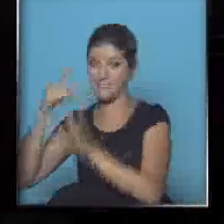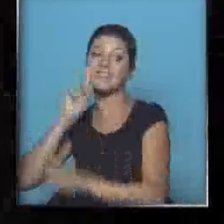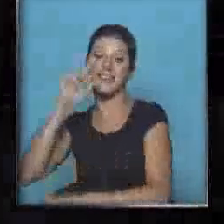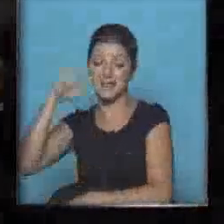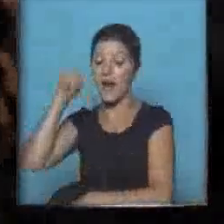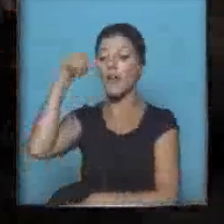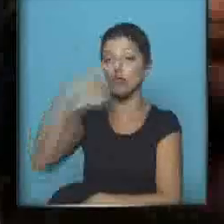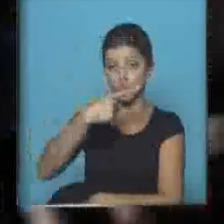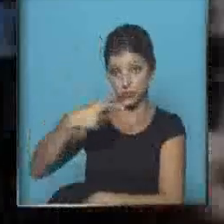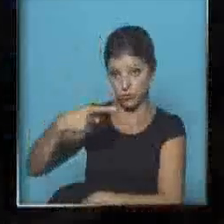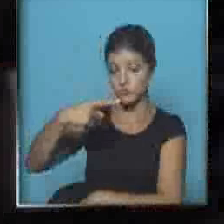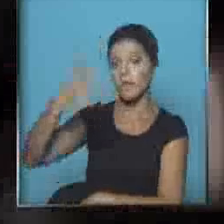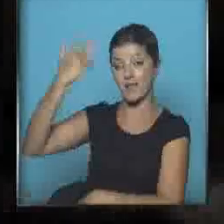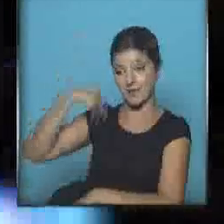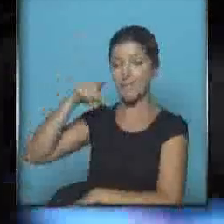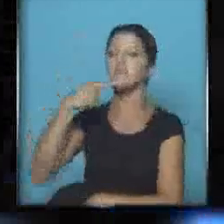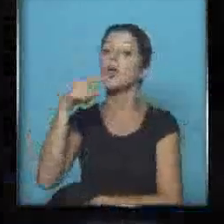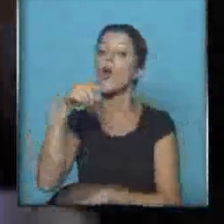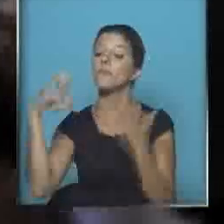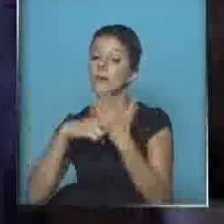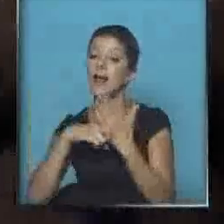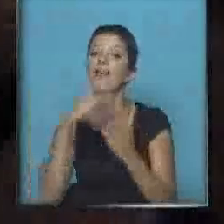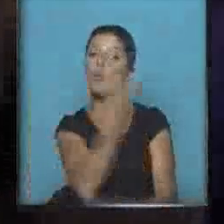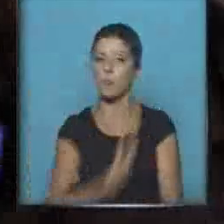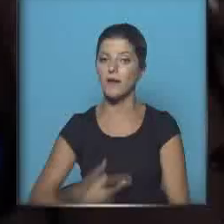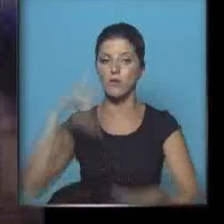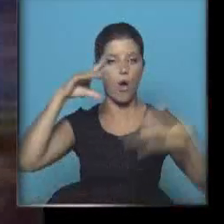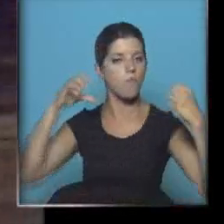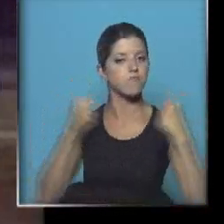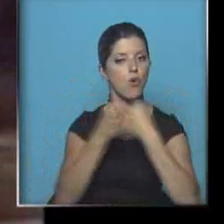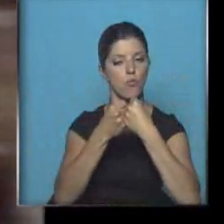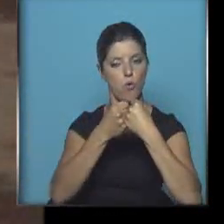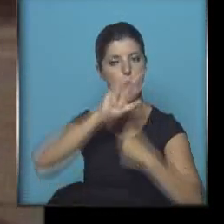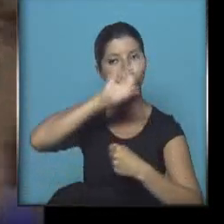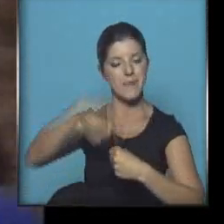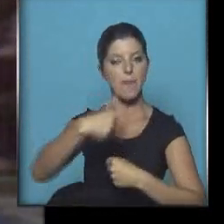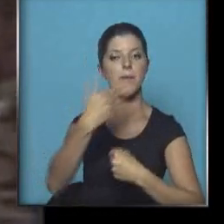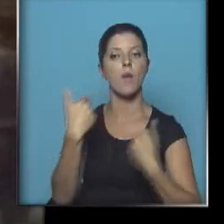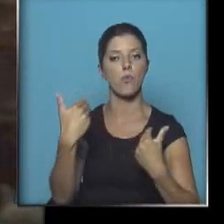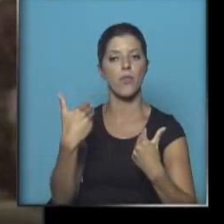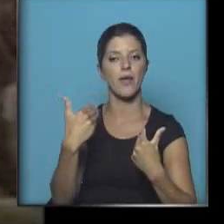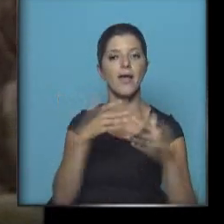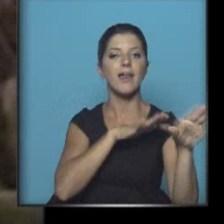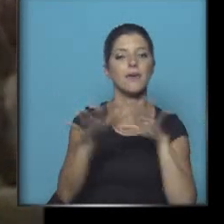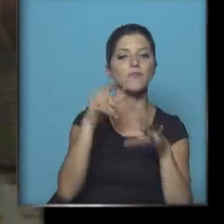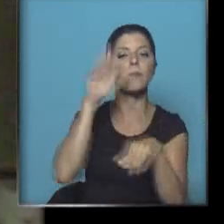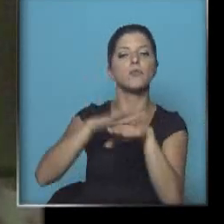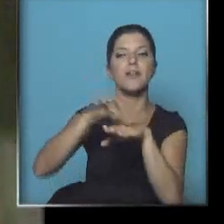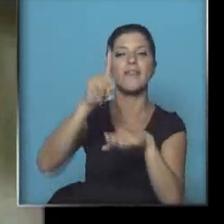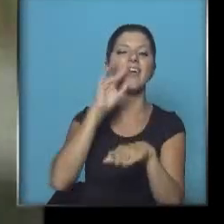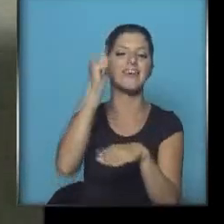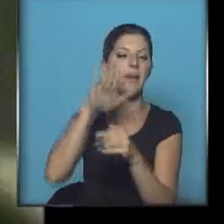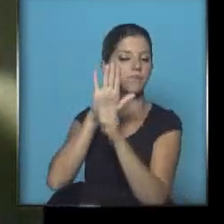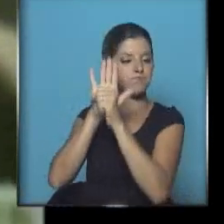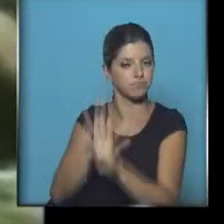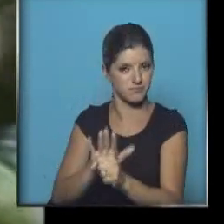federal afirmó que el gobierno acordó un plan para posibilitar la impunidad de Irán antes de